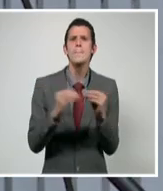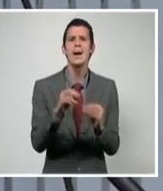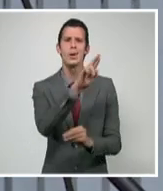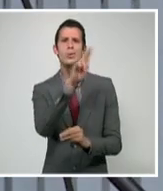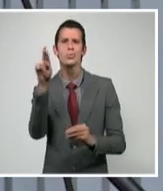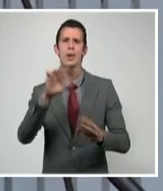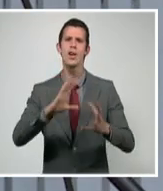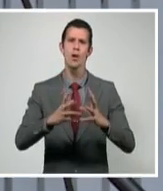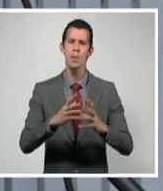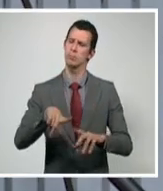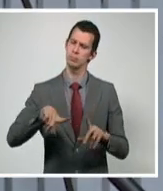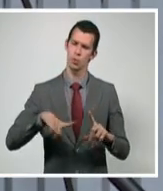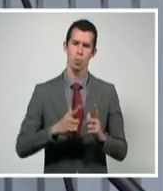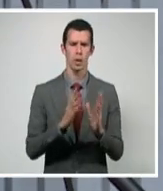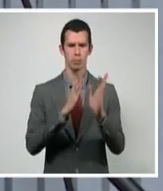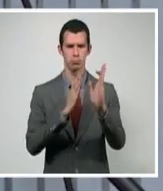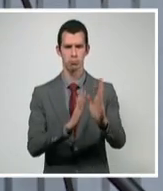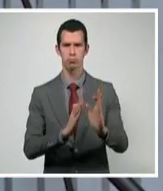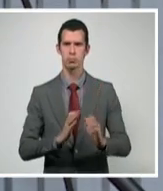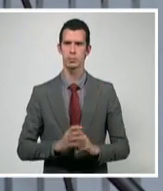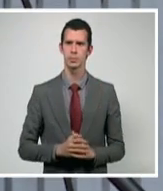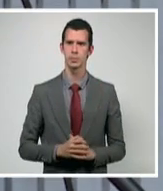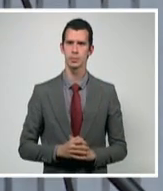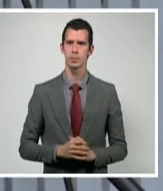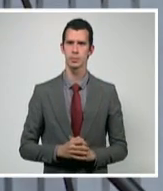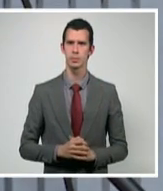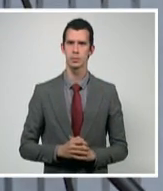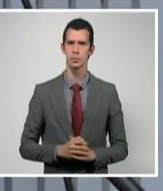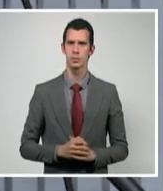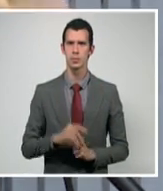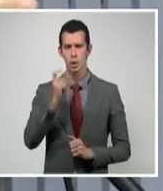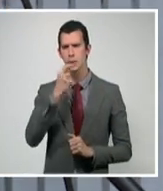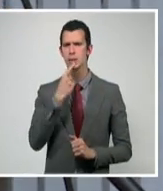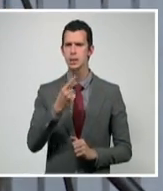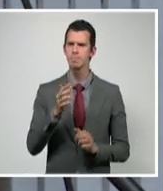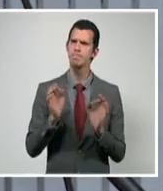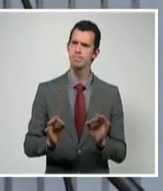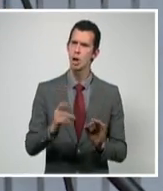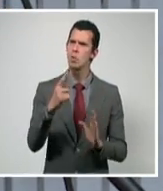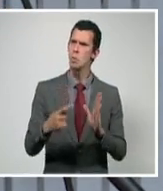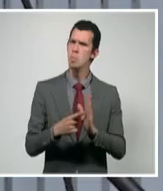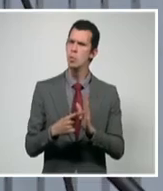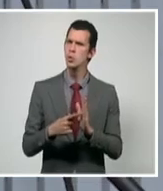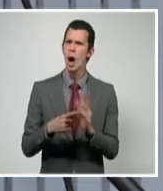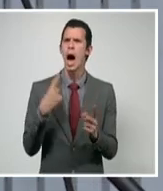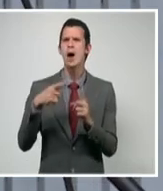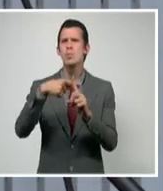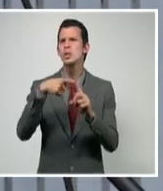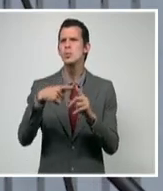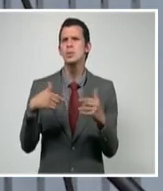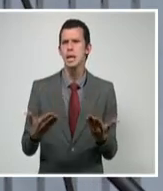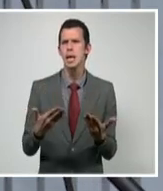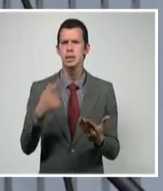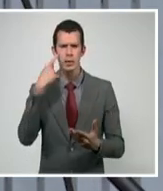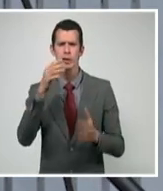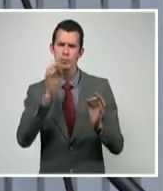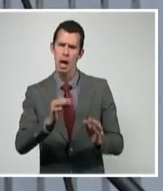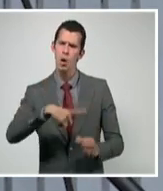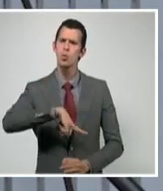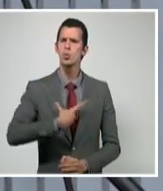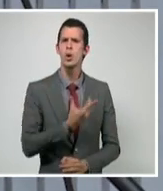institución para ese diálogo. Yo quiero primero recalcar en lo positivo. Significa que hay un interlocutor válido, que cualquier joven de esos que estaba